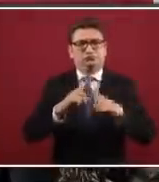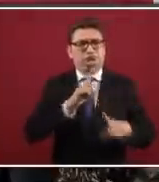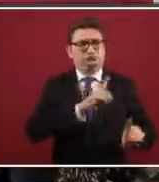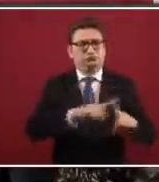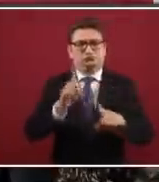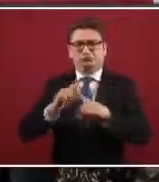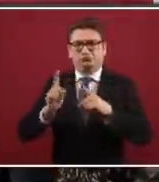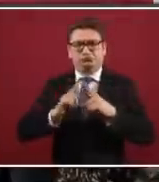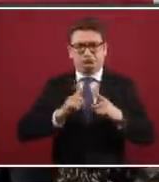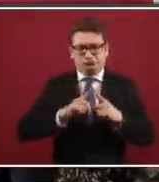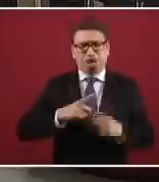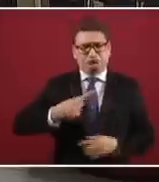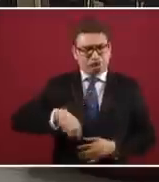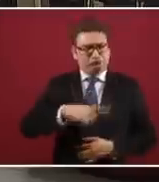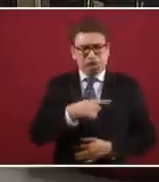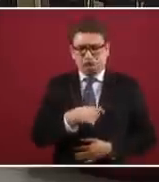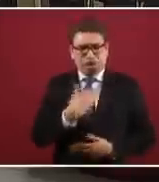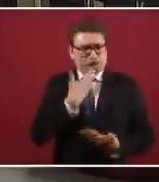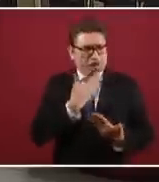con todas.